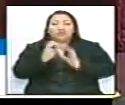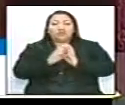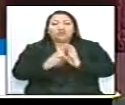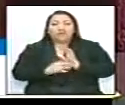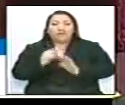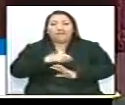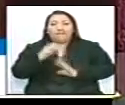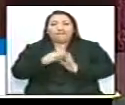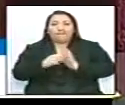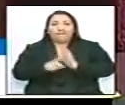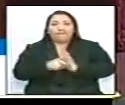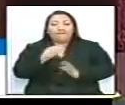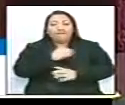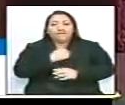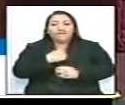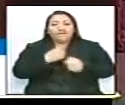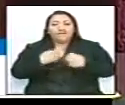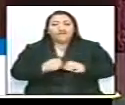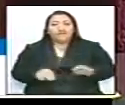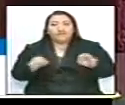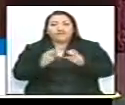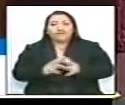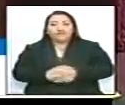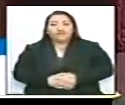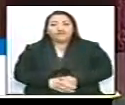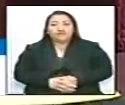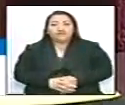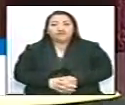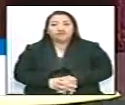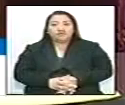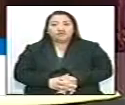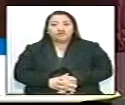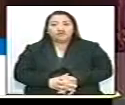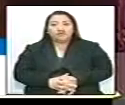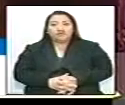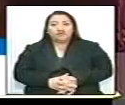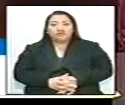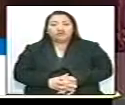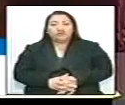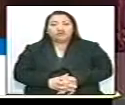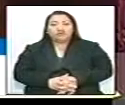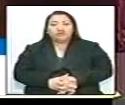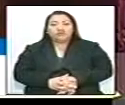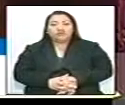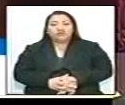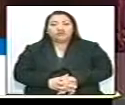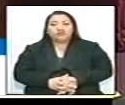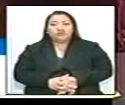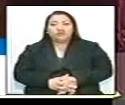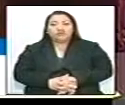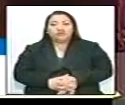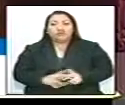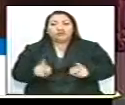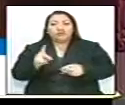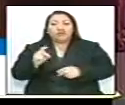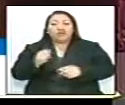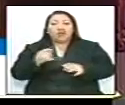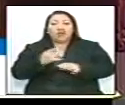los proyectos de ley del Ejecutivo tienen prioridad. Pero cuando son proyectos de ley de la